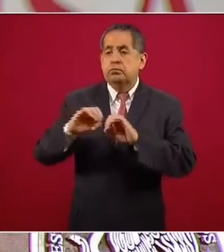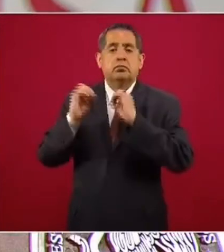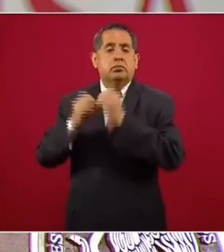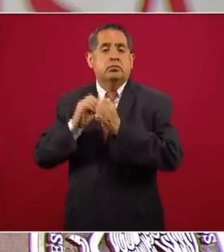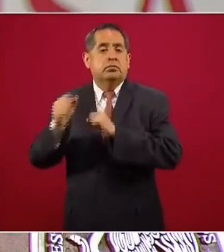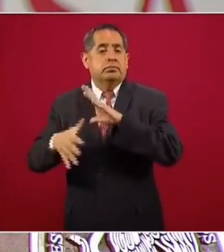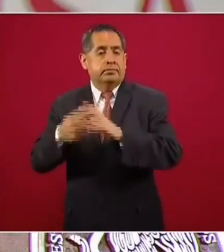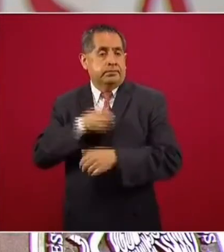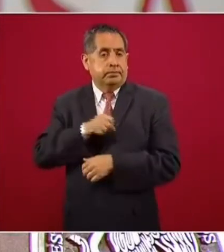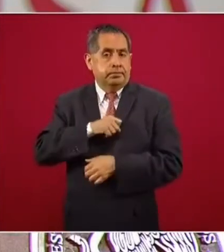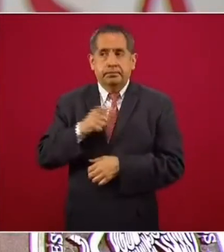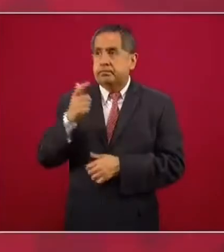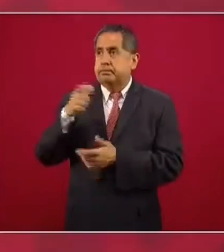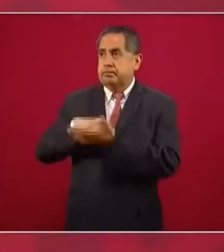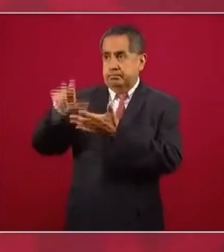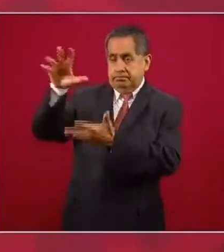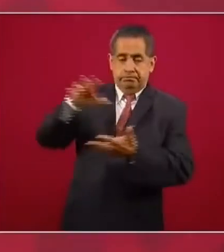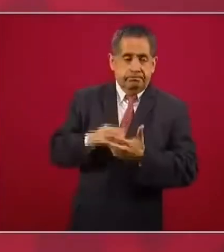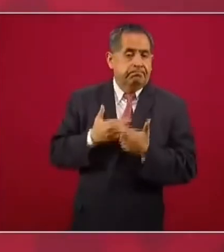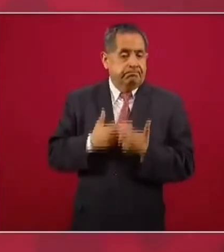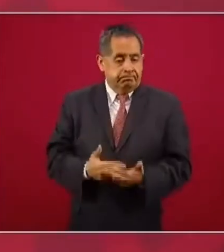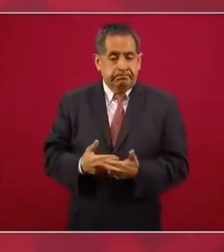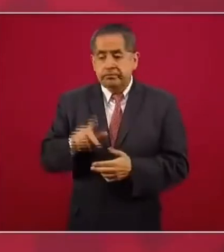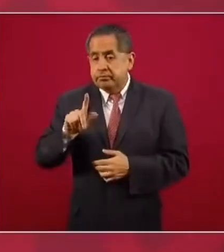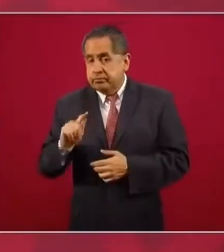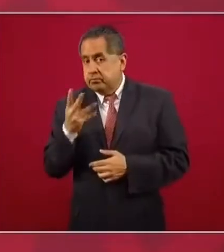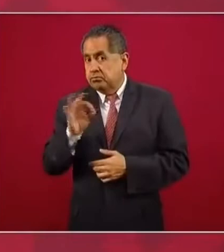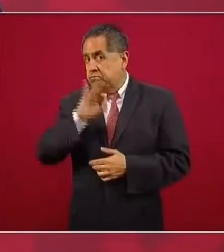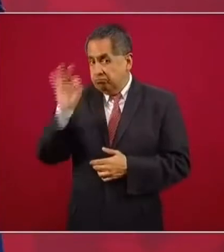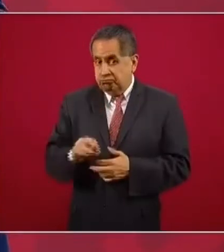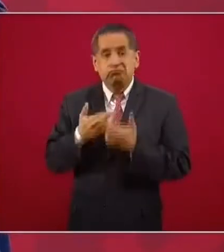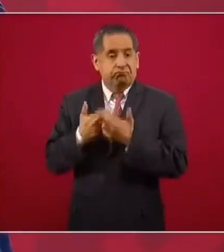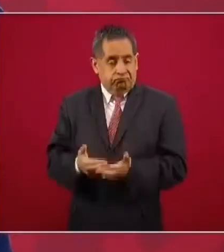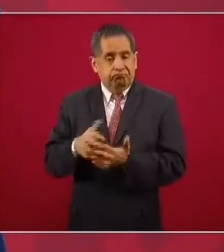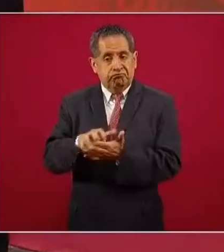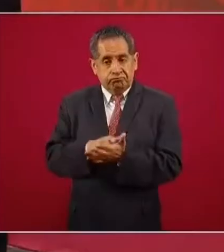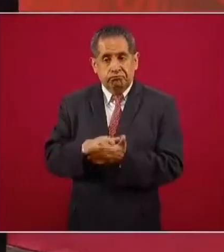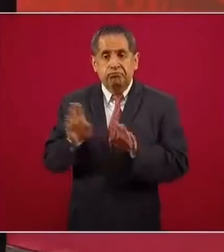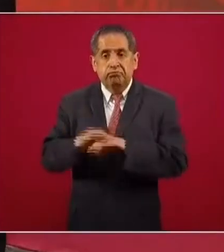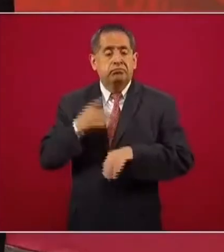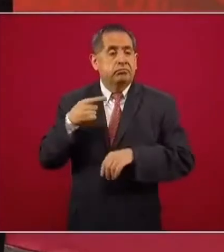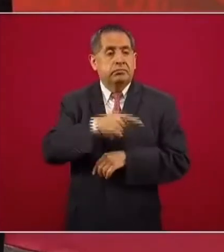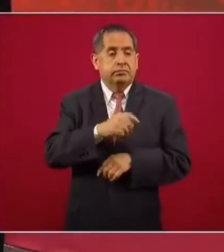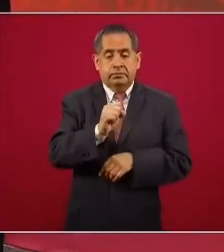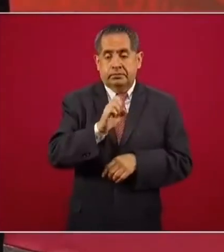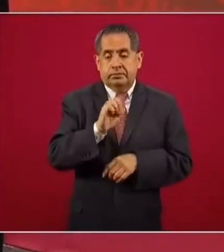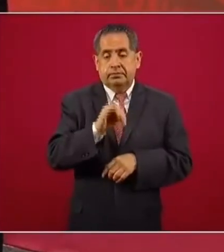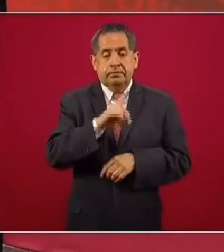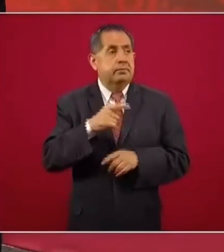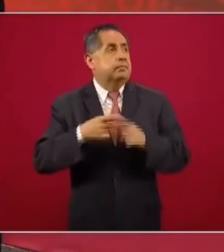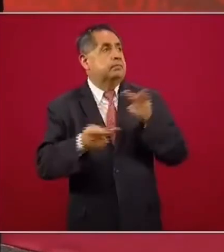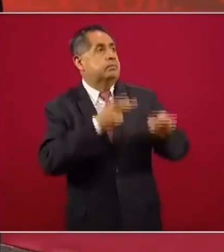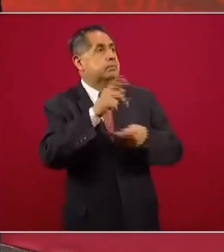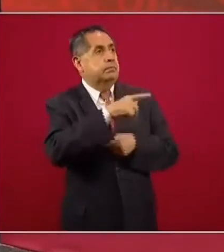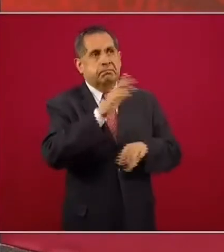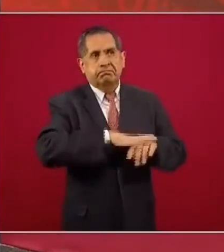la Salud, se lograrían ahorros de 74% en promedio respecto de los precios cotizados por Cencida en